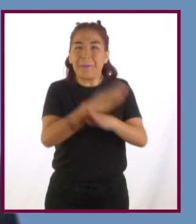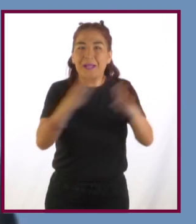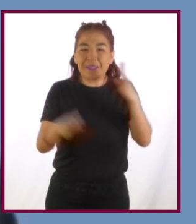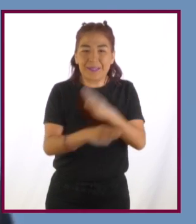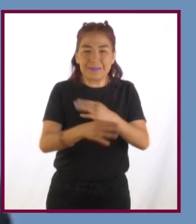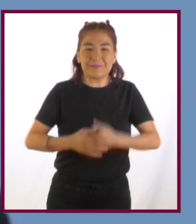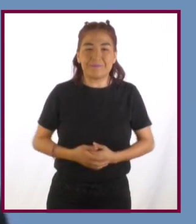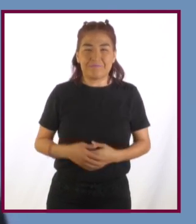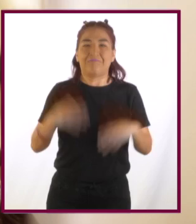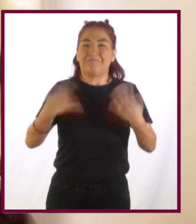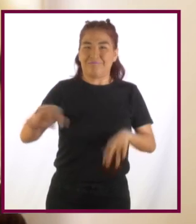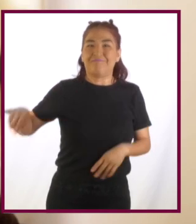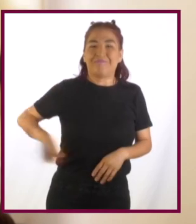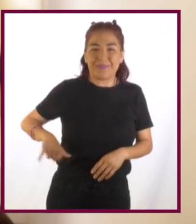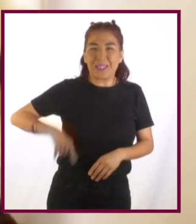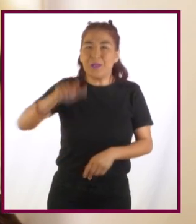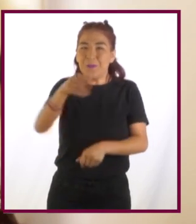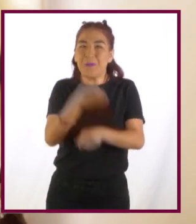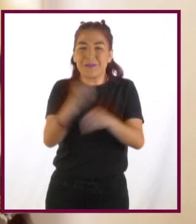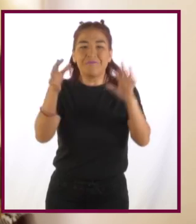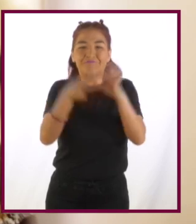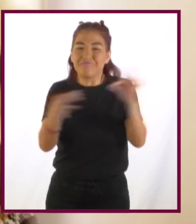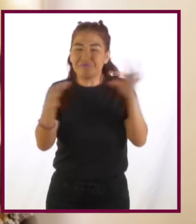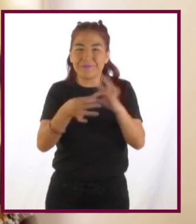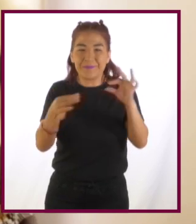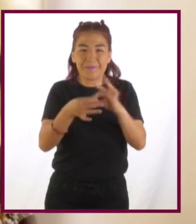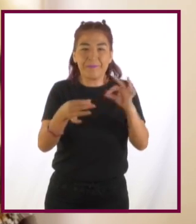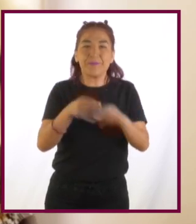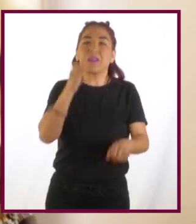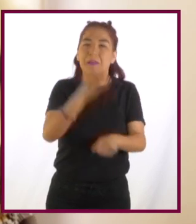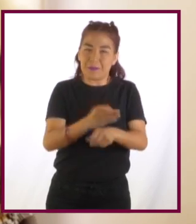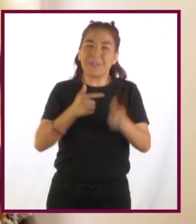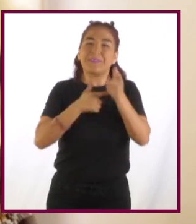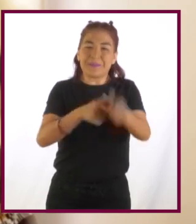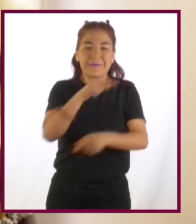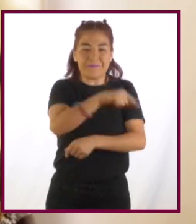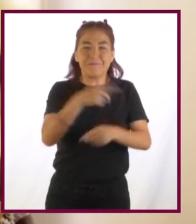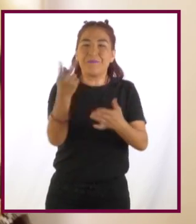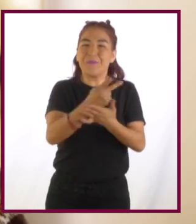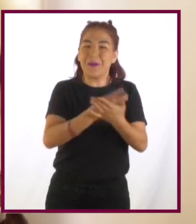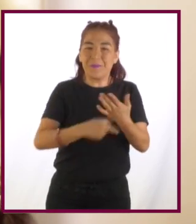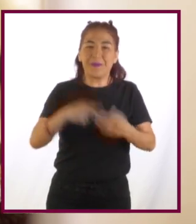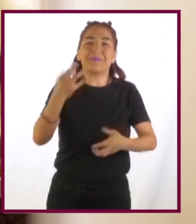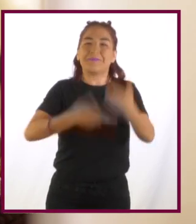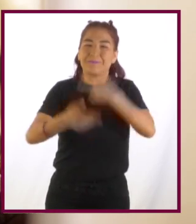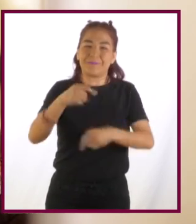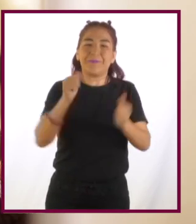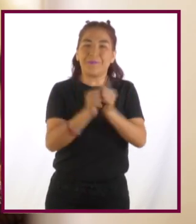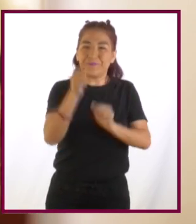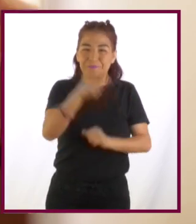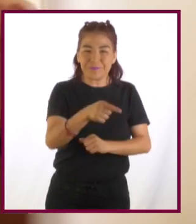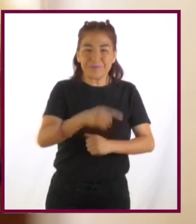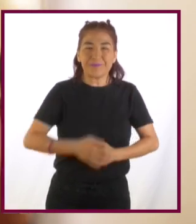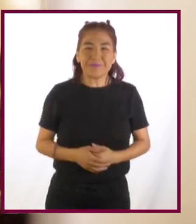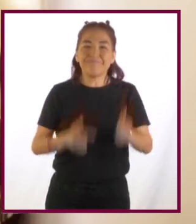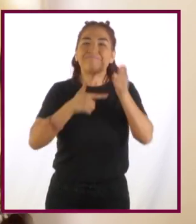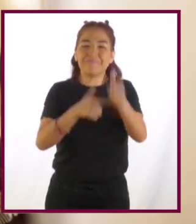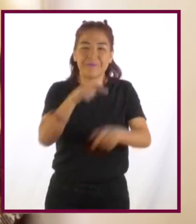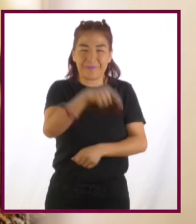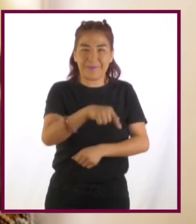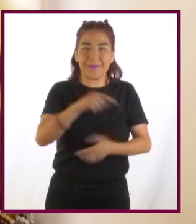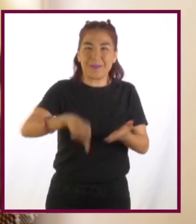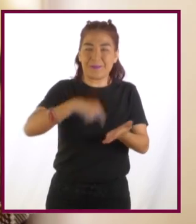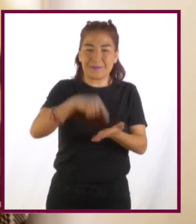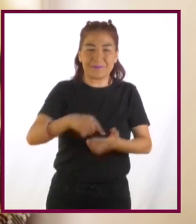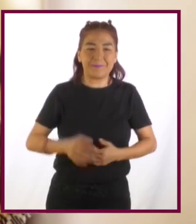el comportamiento de los materiales. Fernando, pues es súper interesante lo que nos estás platicando. Te voy a invitar a que continúes con nosotros en el programa. Regresamos contigo en un